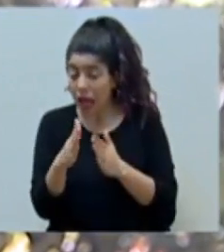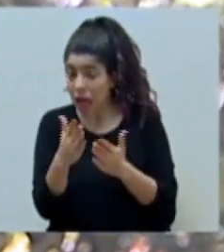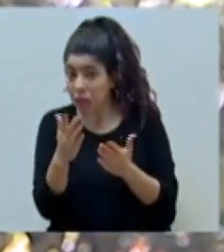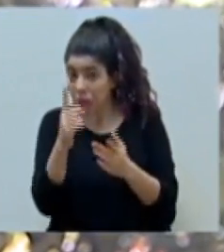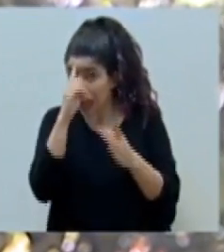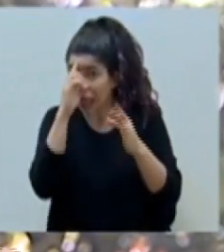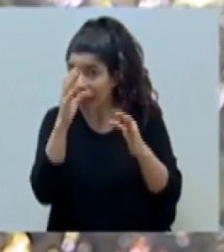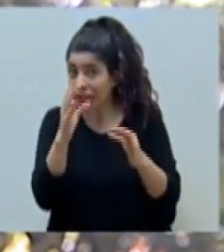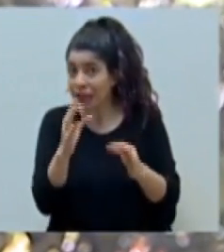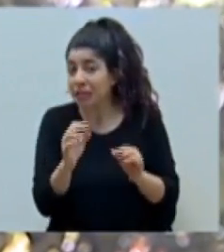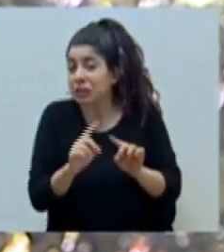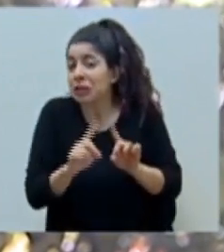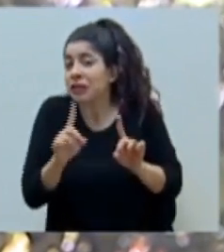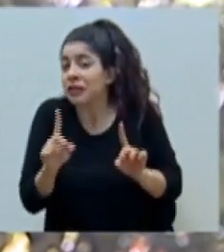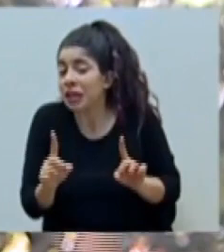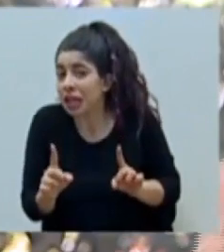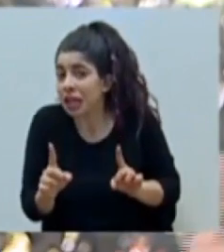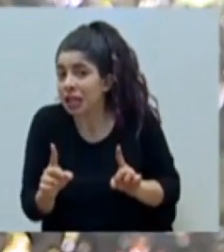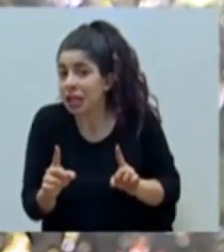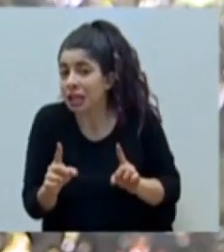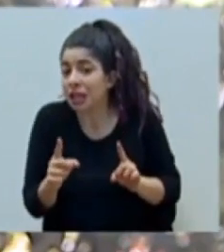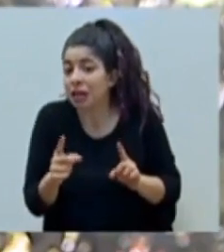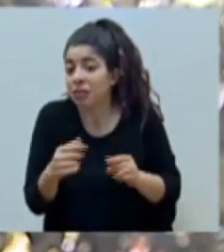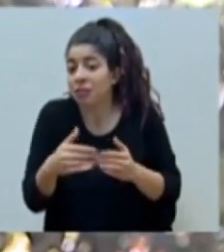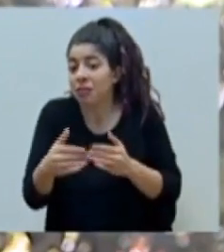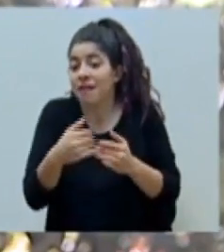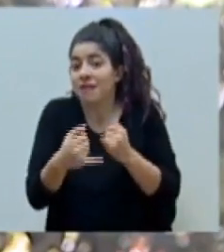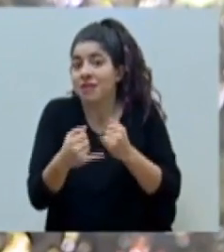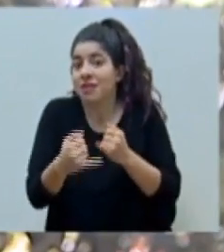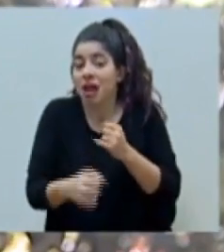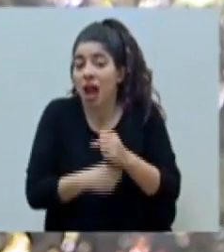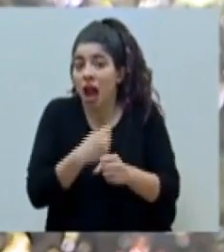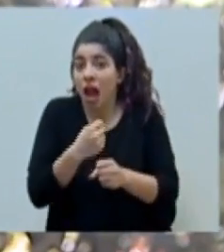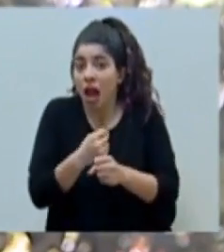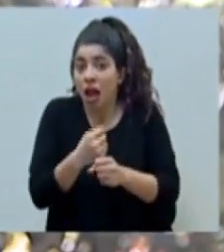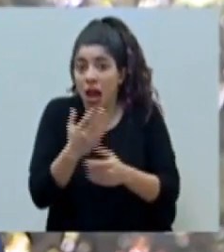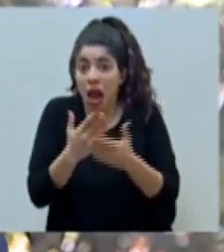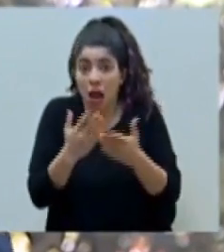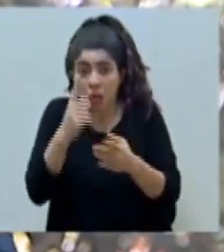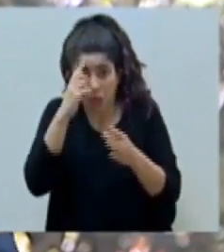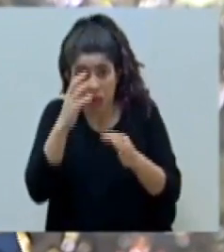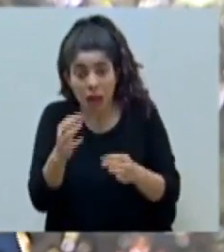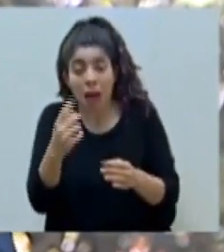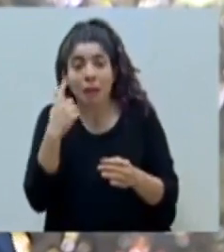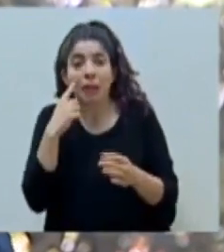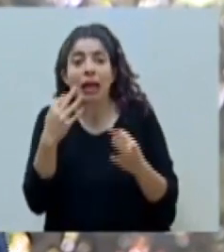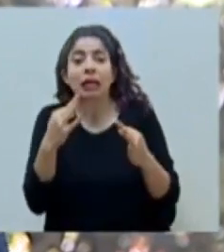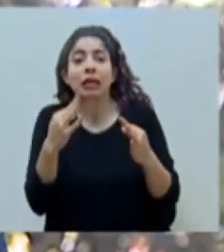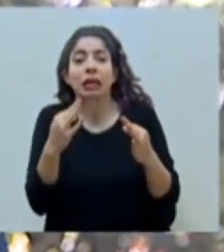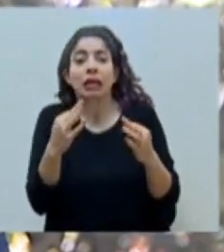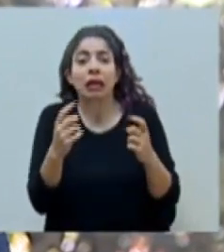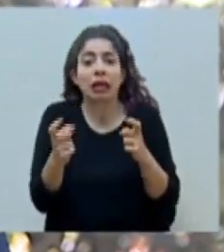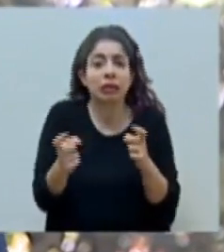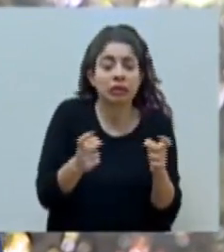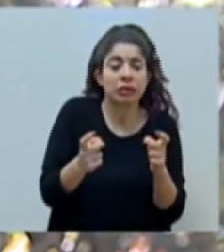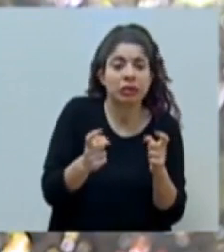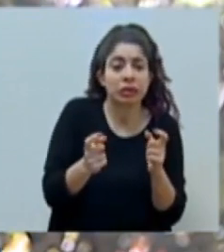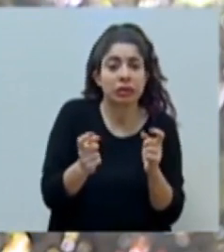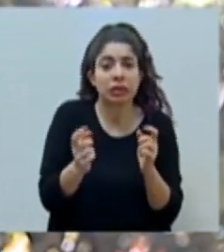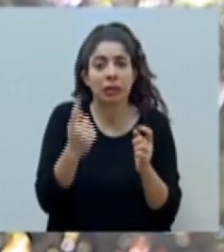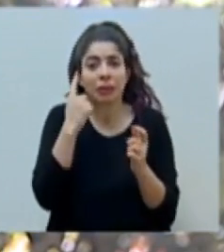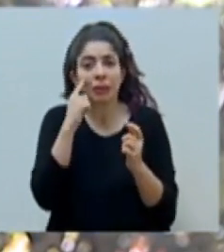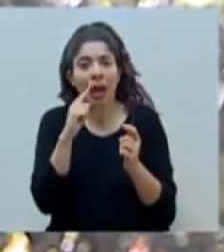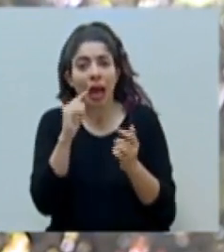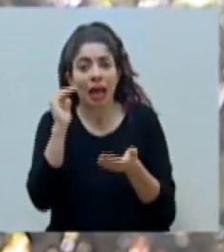decisión extraordinaria en el cierre del año para tratar de alivianar, de amortiguar ese